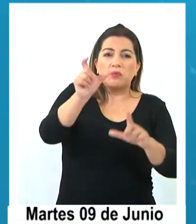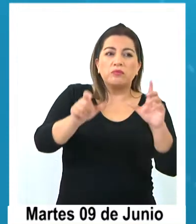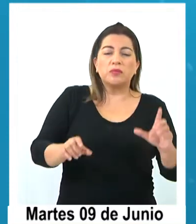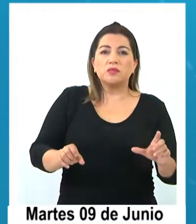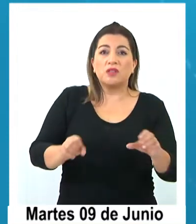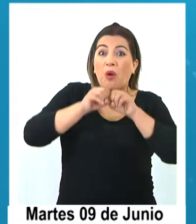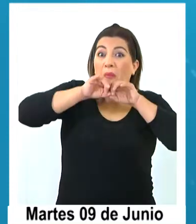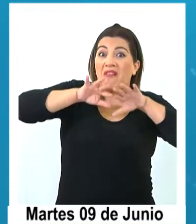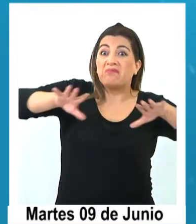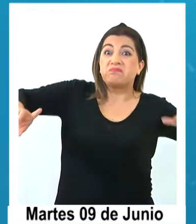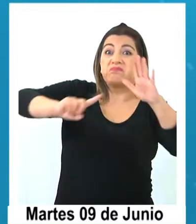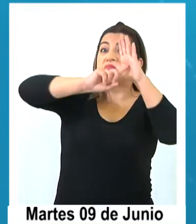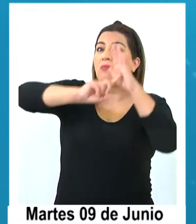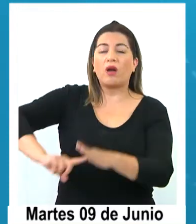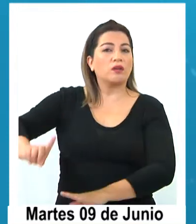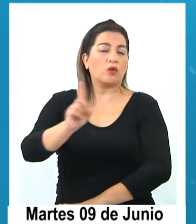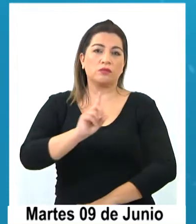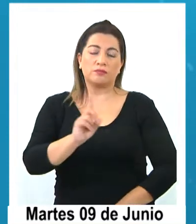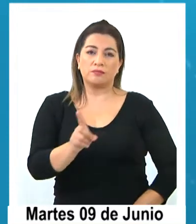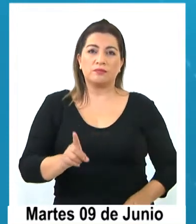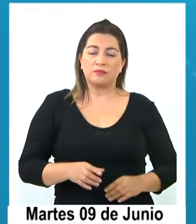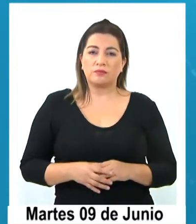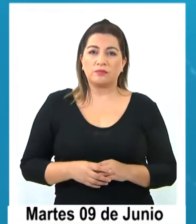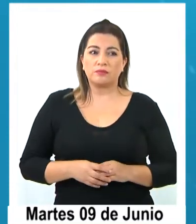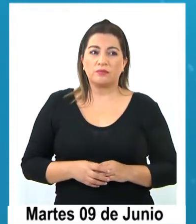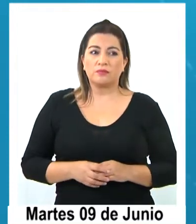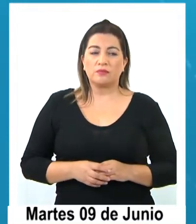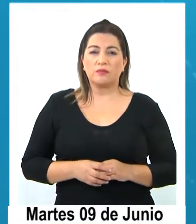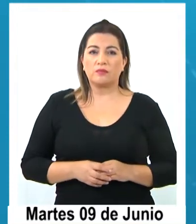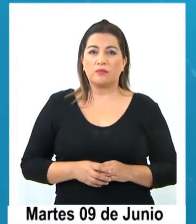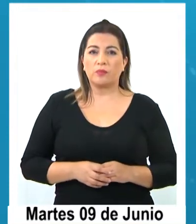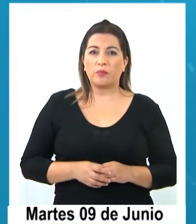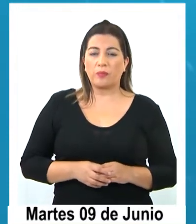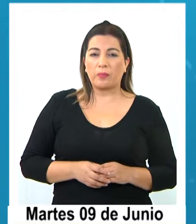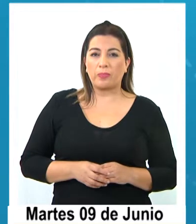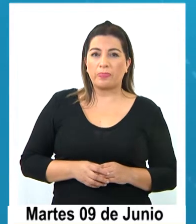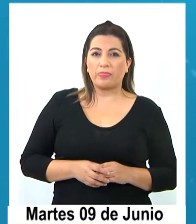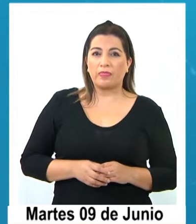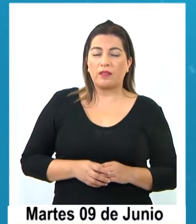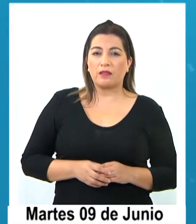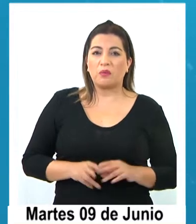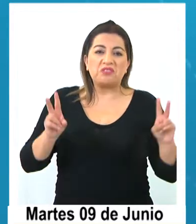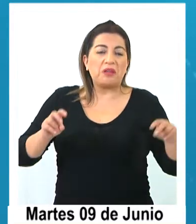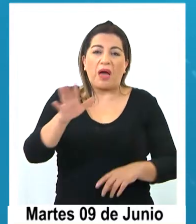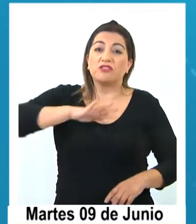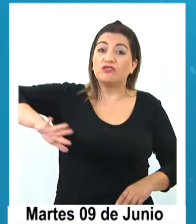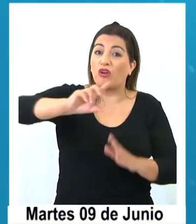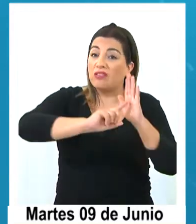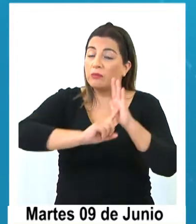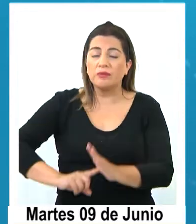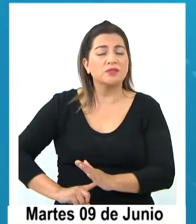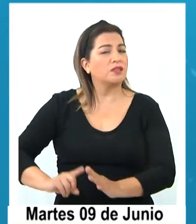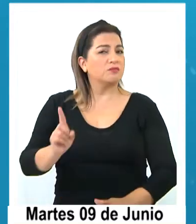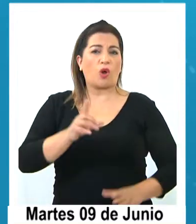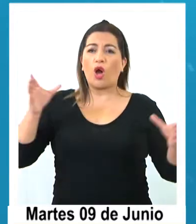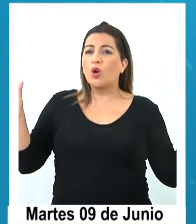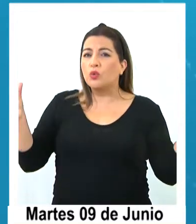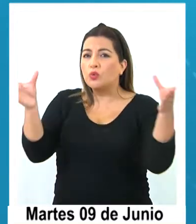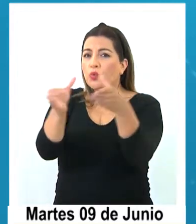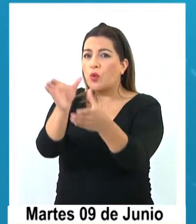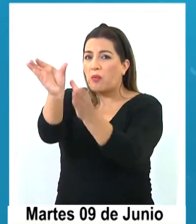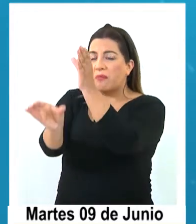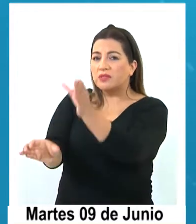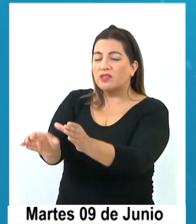no se ha masificado ni se ha entendido como un factor determinante de discriminación hacia este